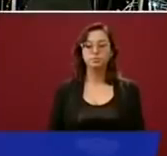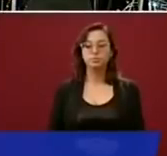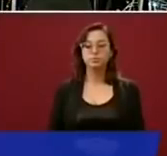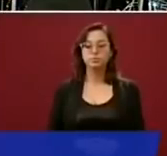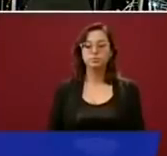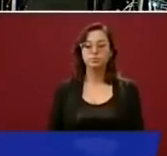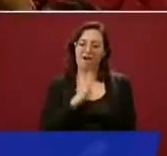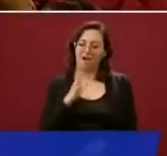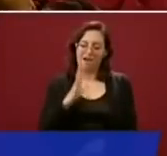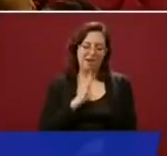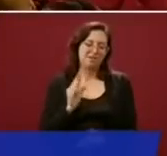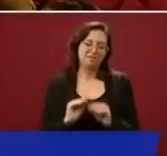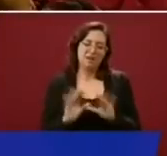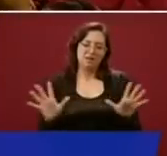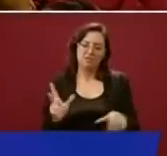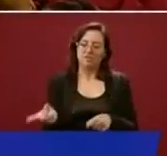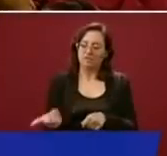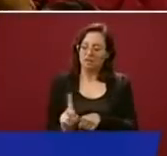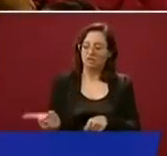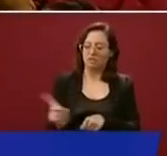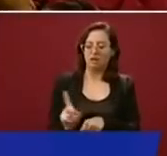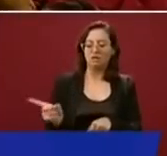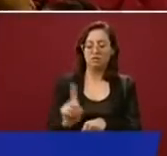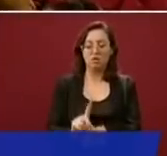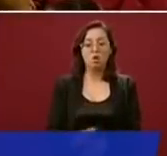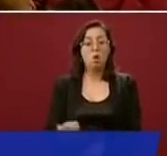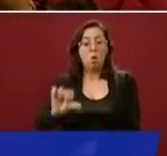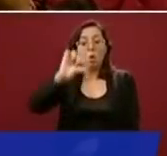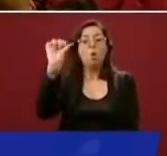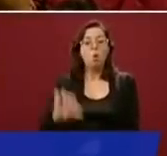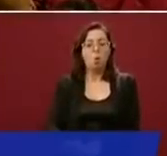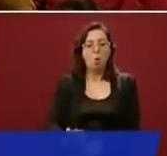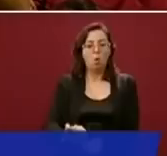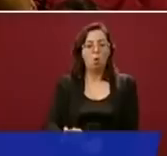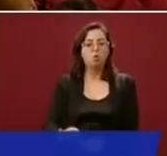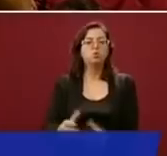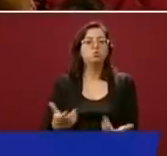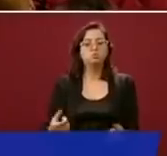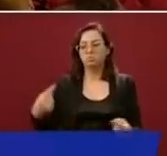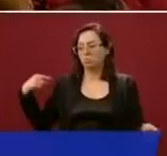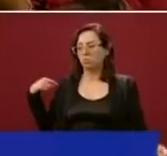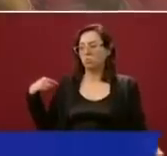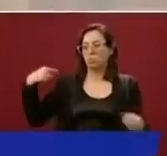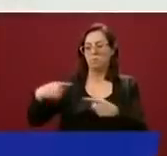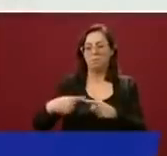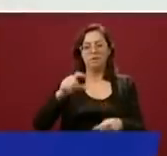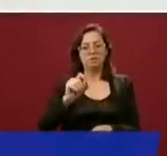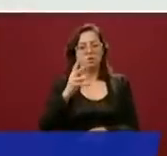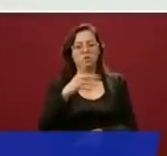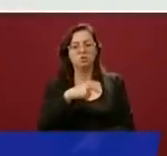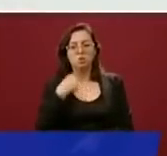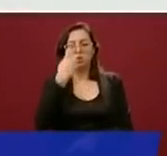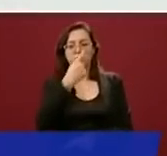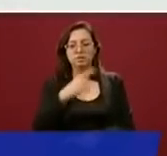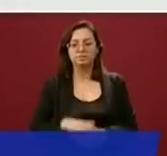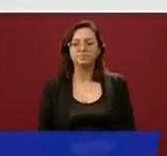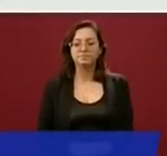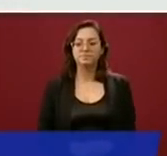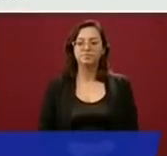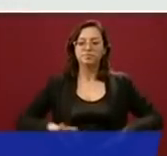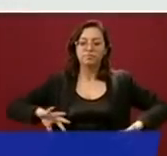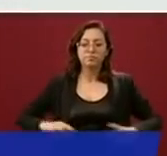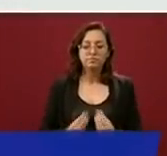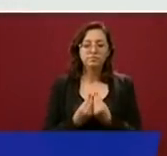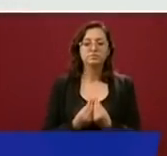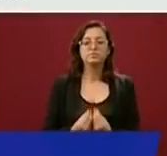Estados Unidos. Señaló que durante las últimas 24 horas se registraron 46 casos más de COVID-19. Salimos con